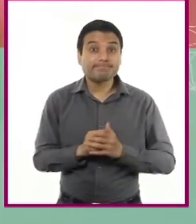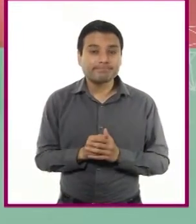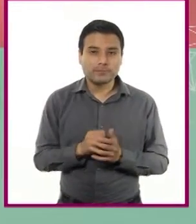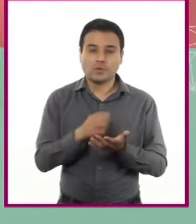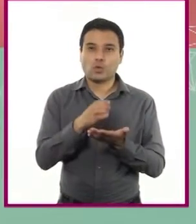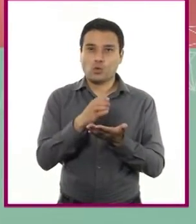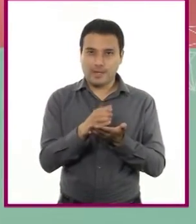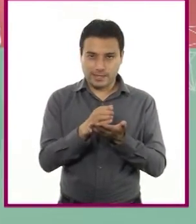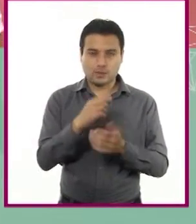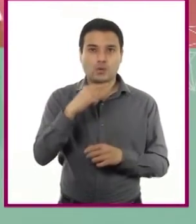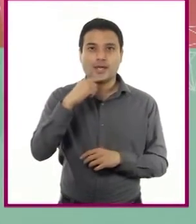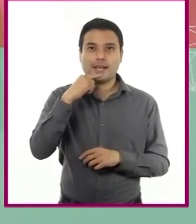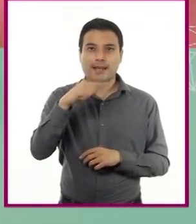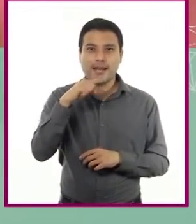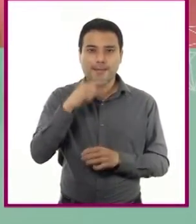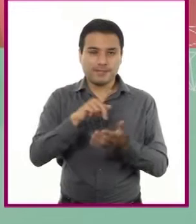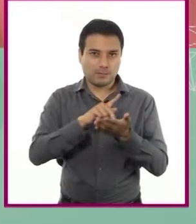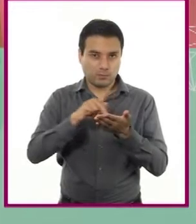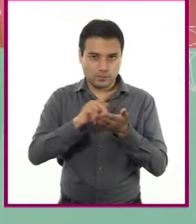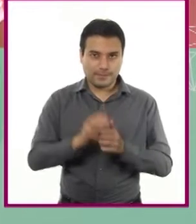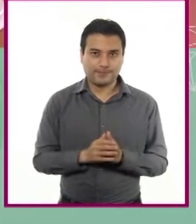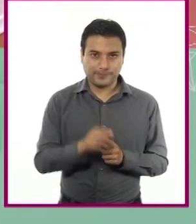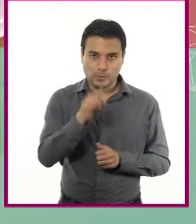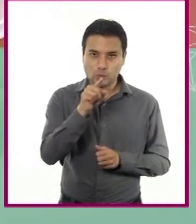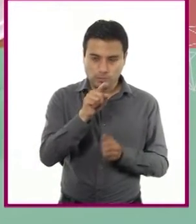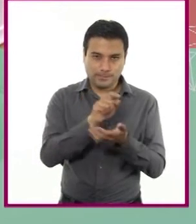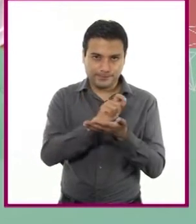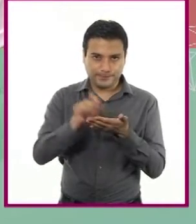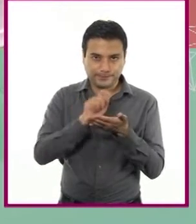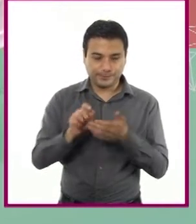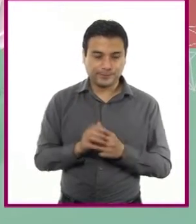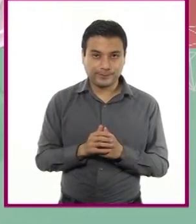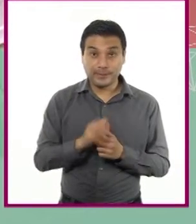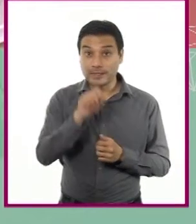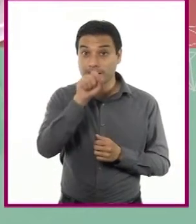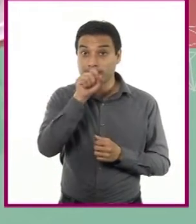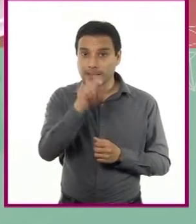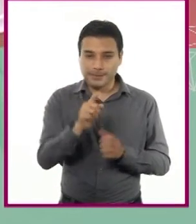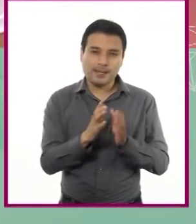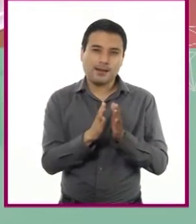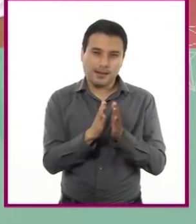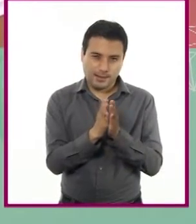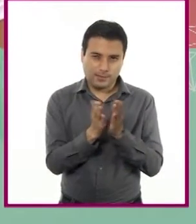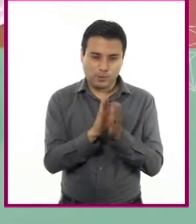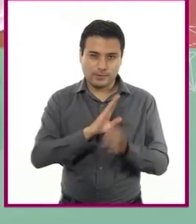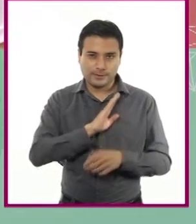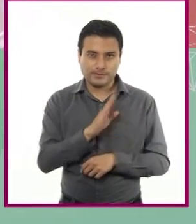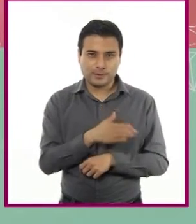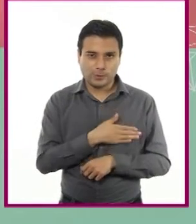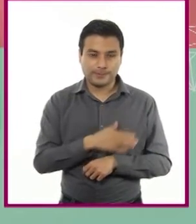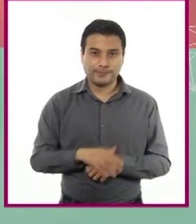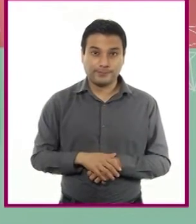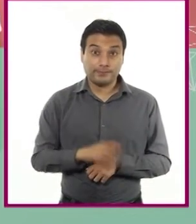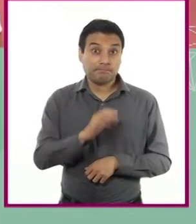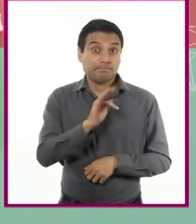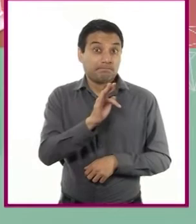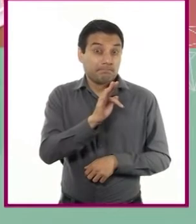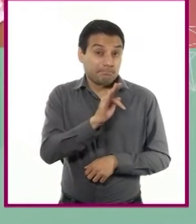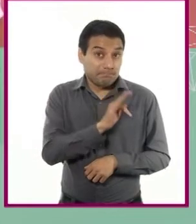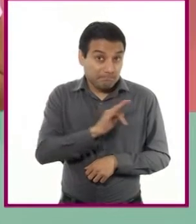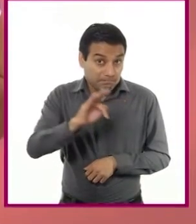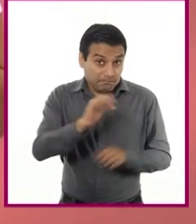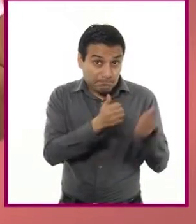y lápiz o bolígrafo para tomar notas. También tengan a la mano su libro de texto y, si es posible, una